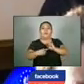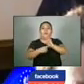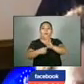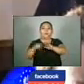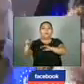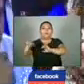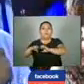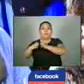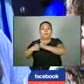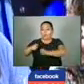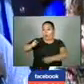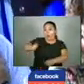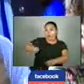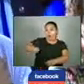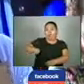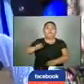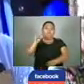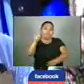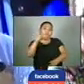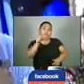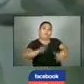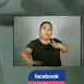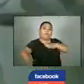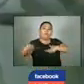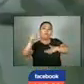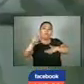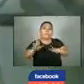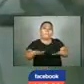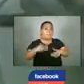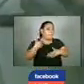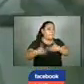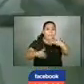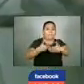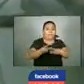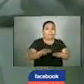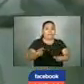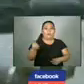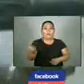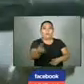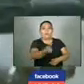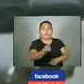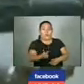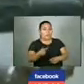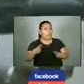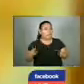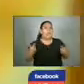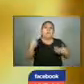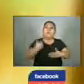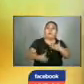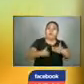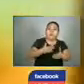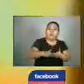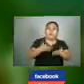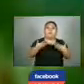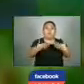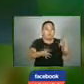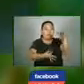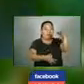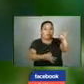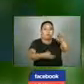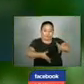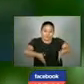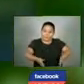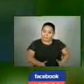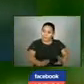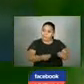equipo jurídico se comprometió a trabajar en resolver la diligencia a los lugareños con trámites como asentamientos de partida de